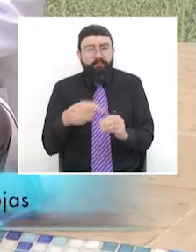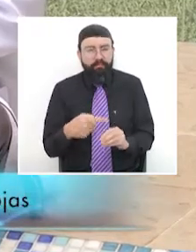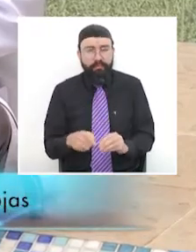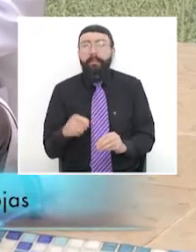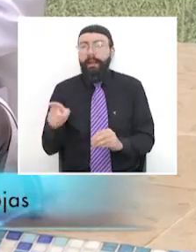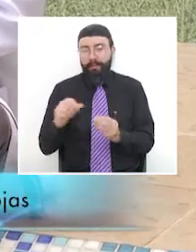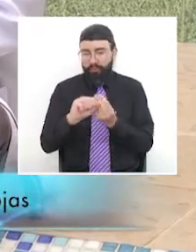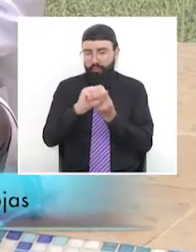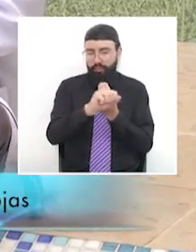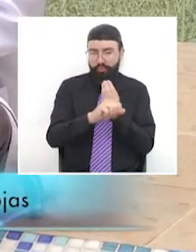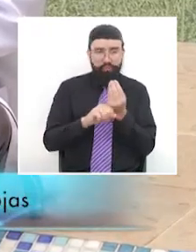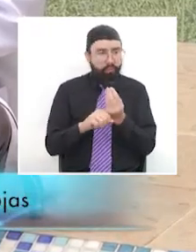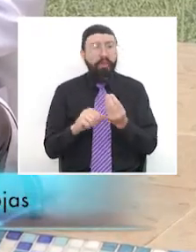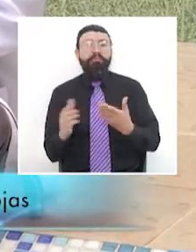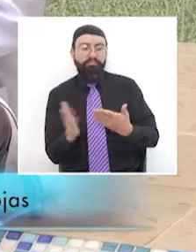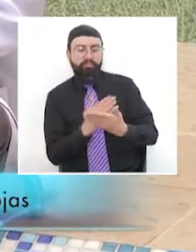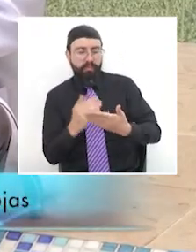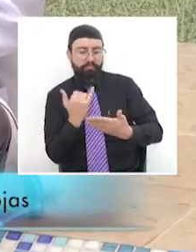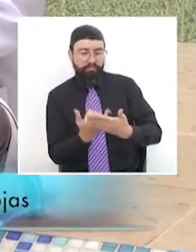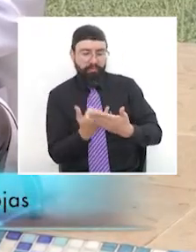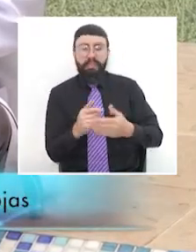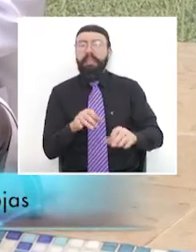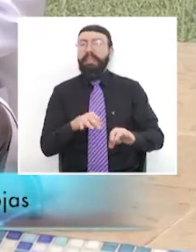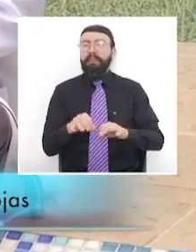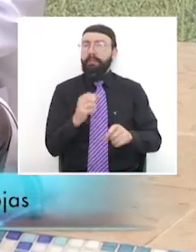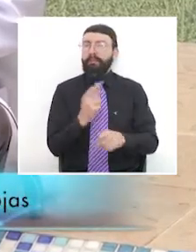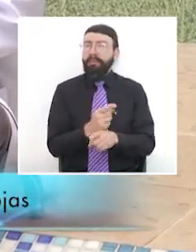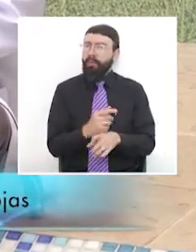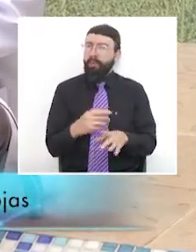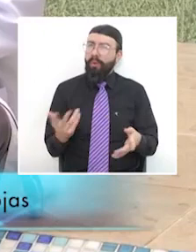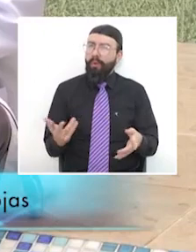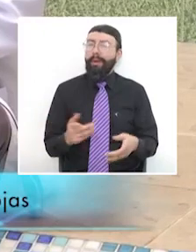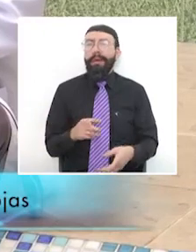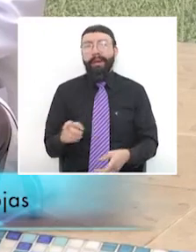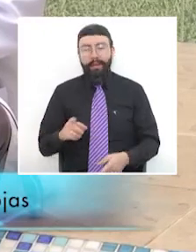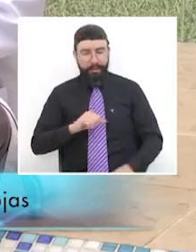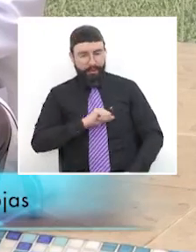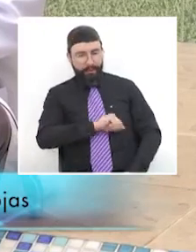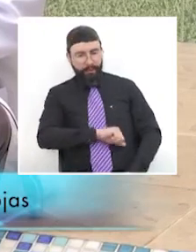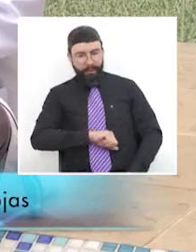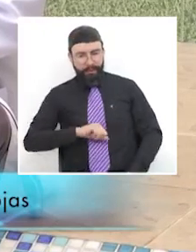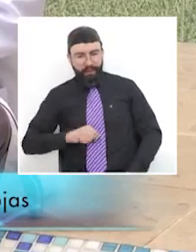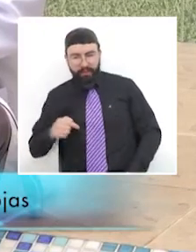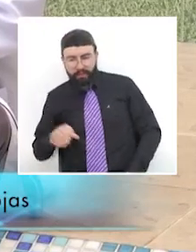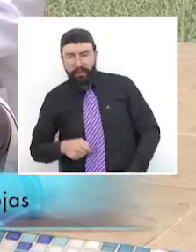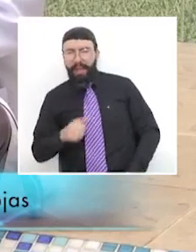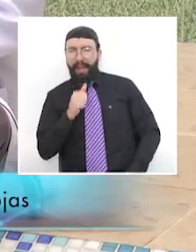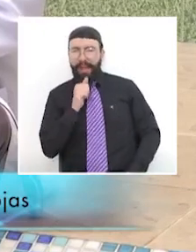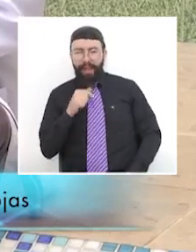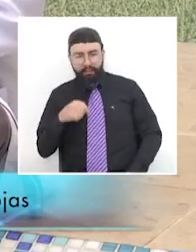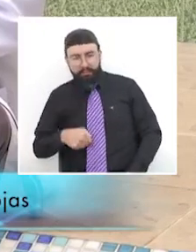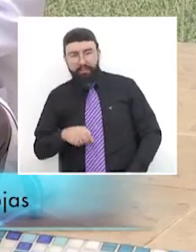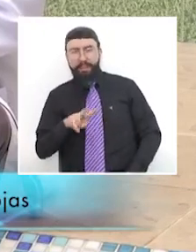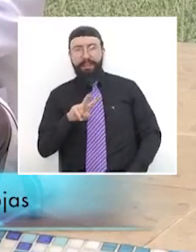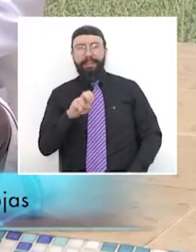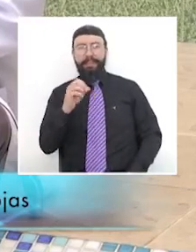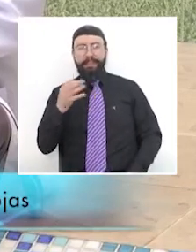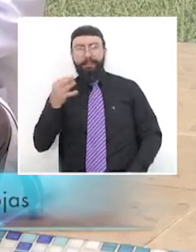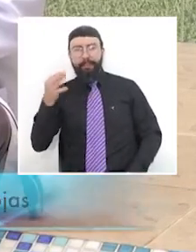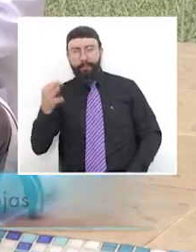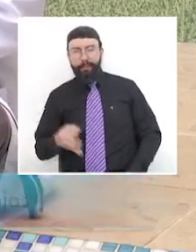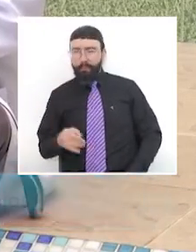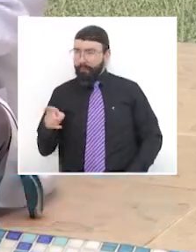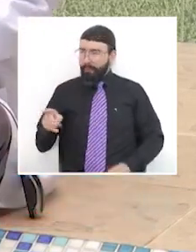acá vemos los resultados. ¿A través de qué? De interpretar ese 70% que tiene, que me permite, con